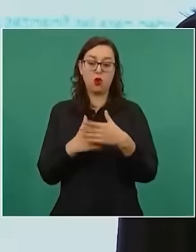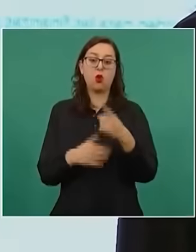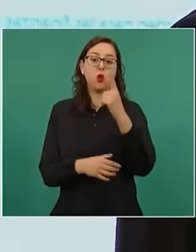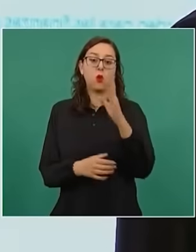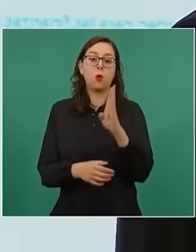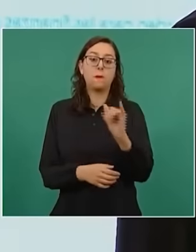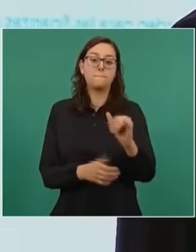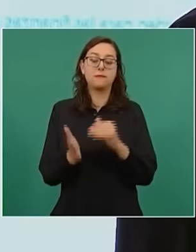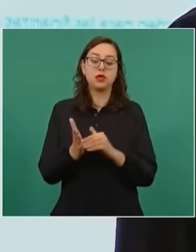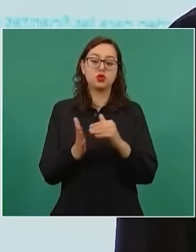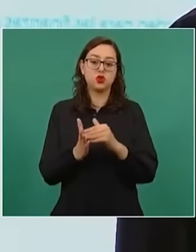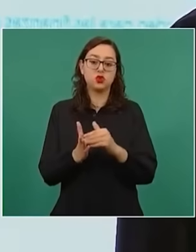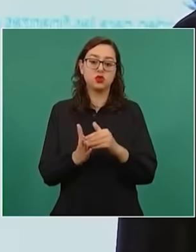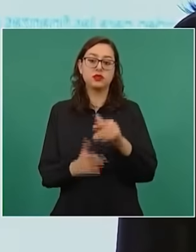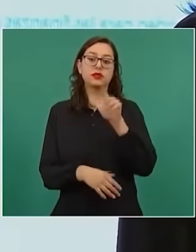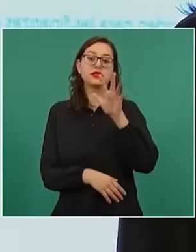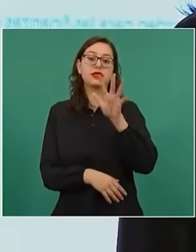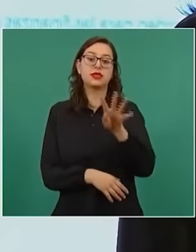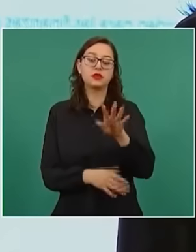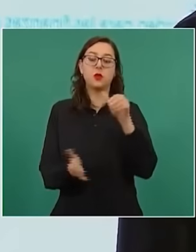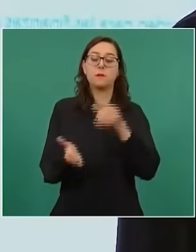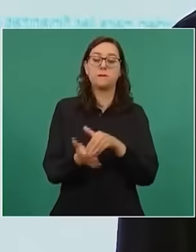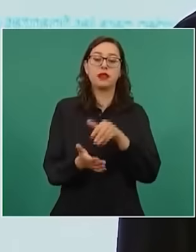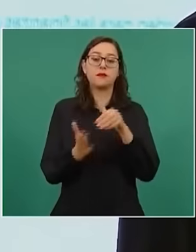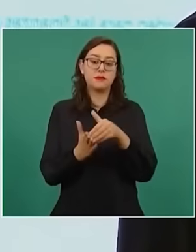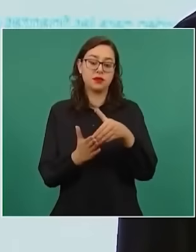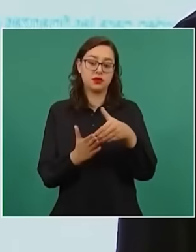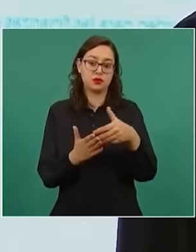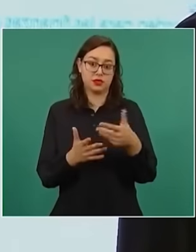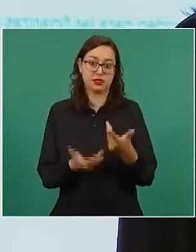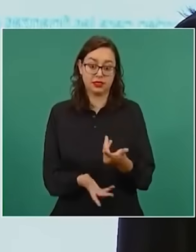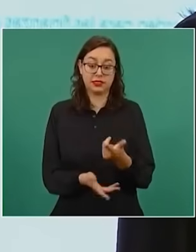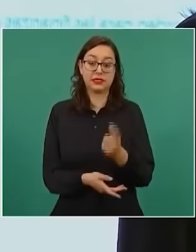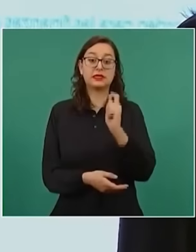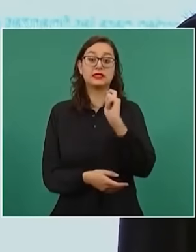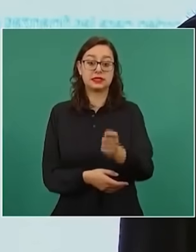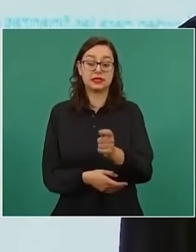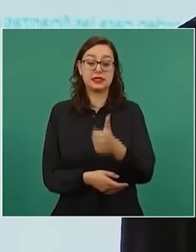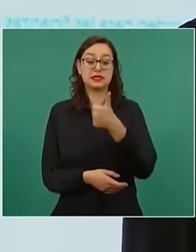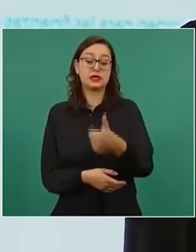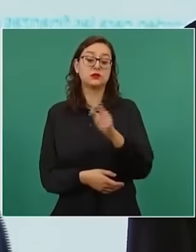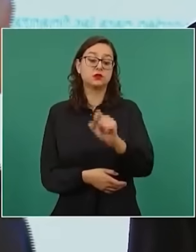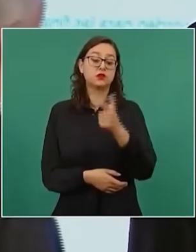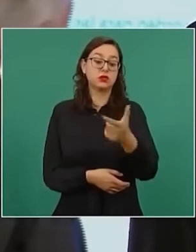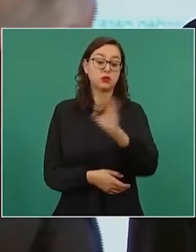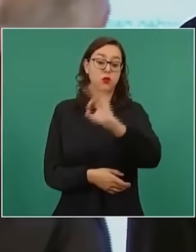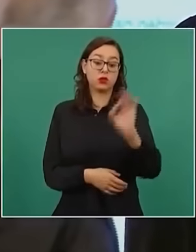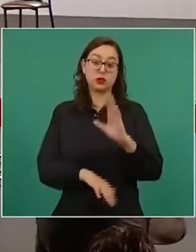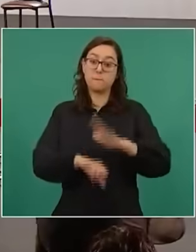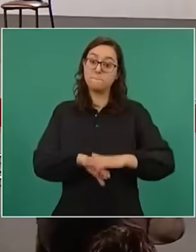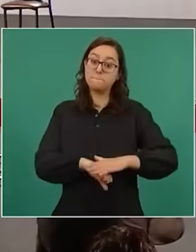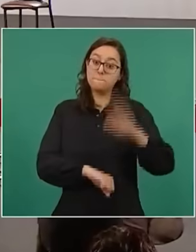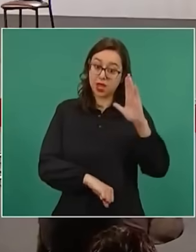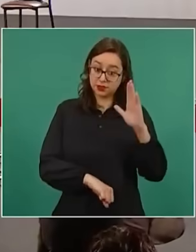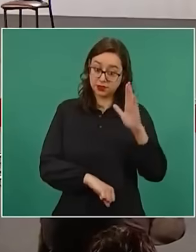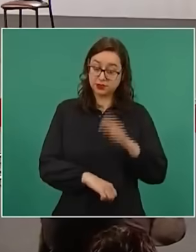nada el pan fue de los partidos que más le tuvieron golpete antes de que fuera votada para ser la